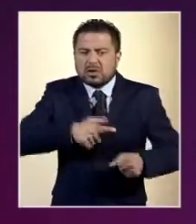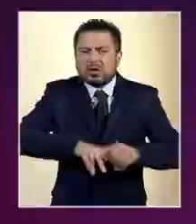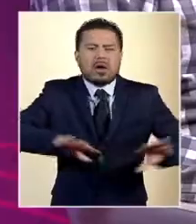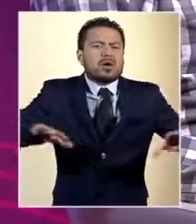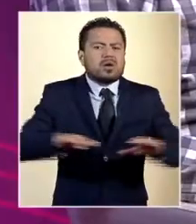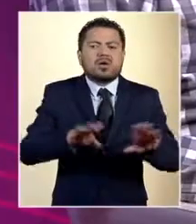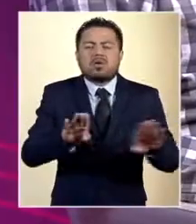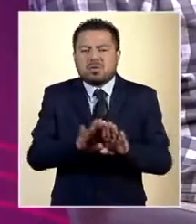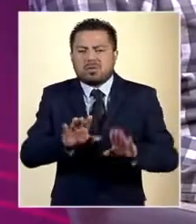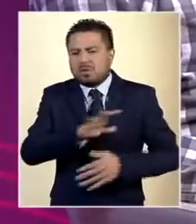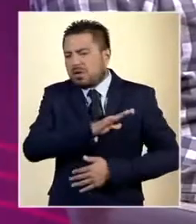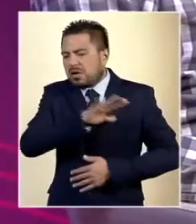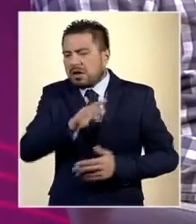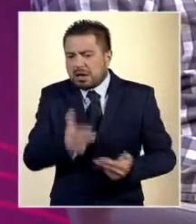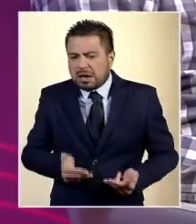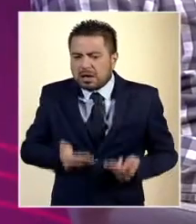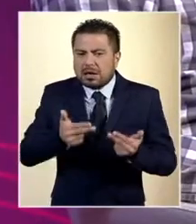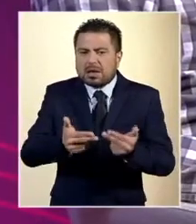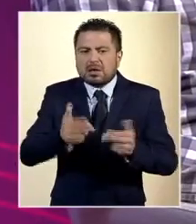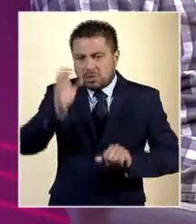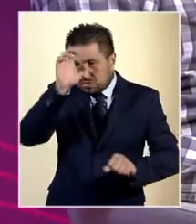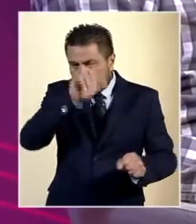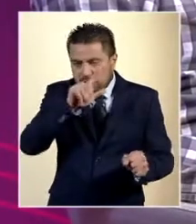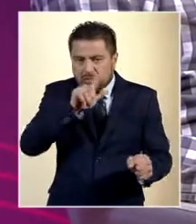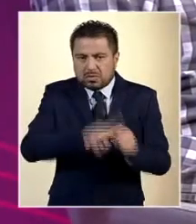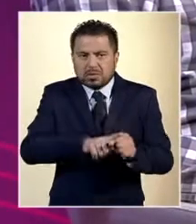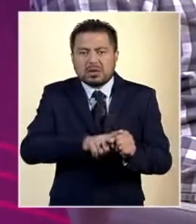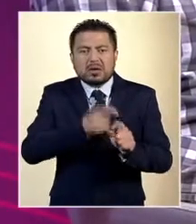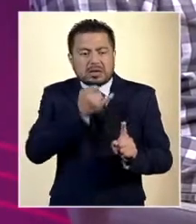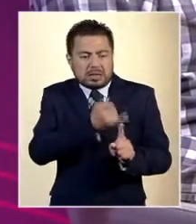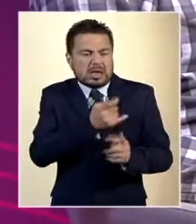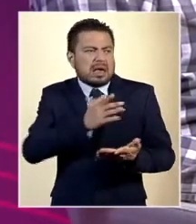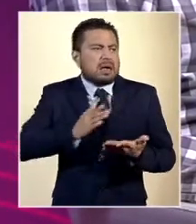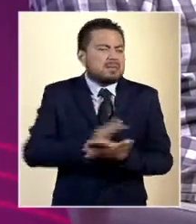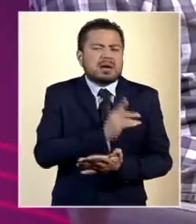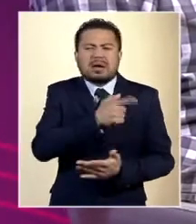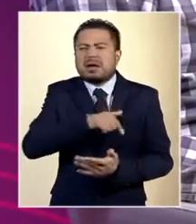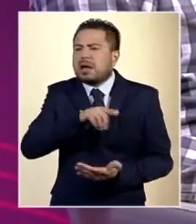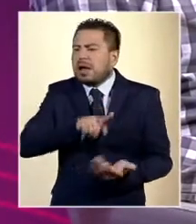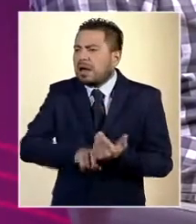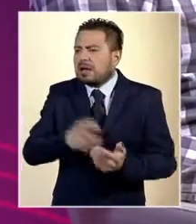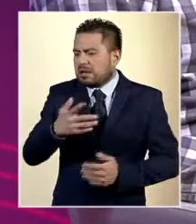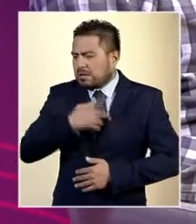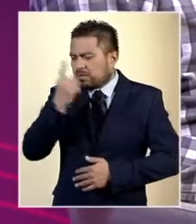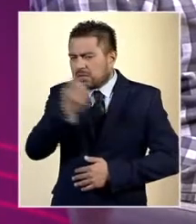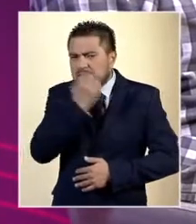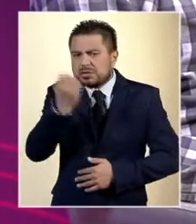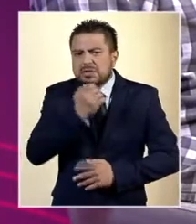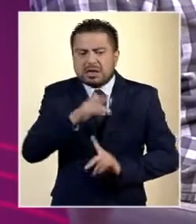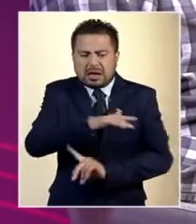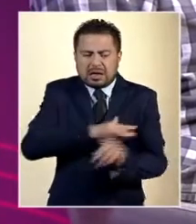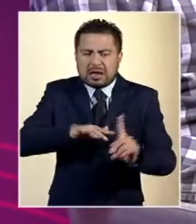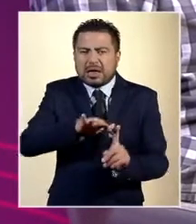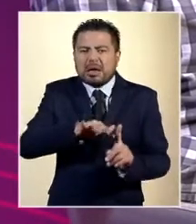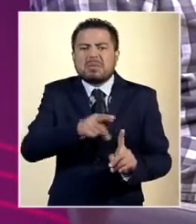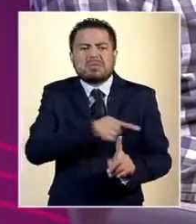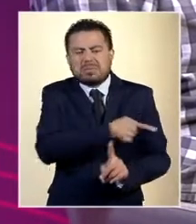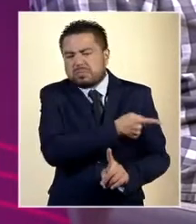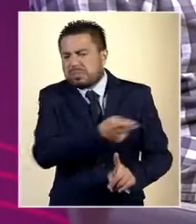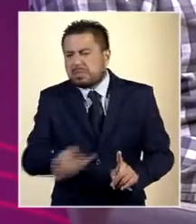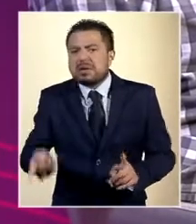y como generadores también de cultura. ¿Y qué es lo que tienen en una escuela? Tienen un entorno